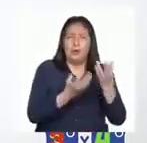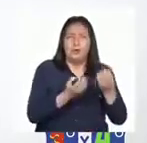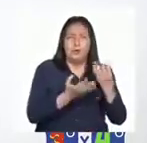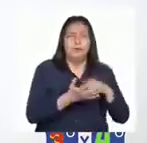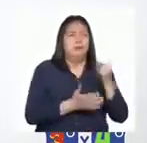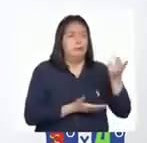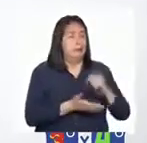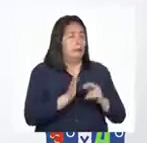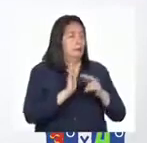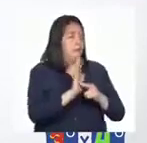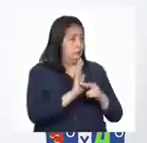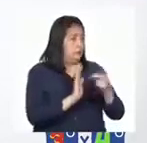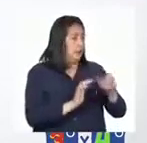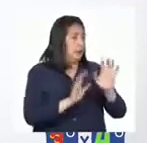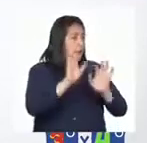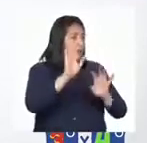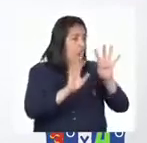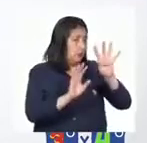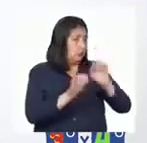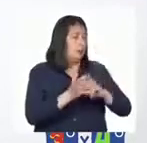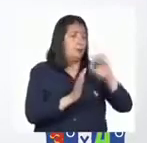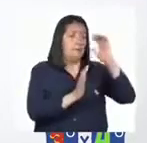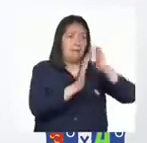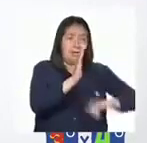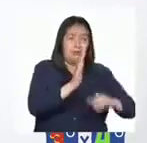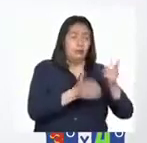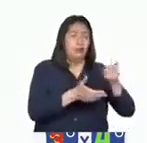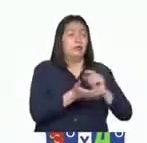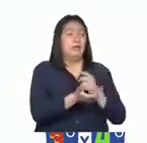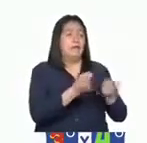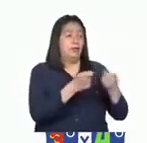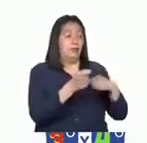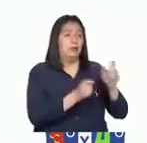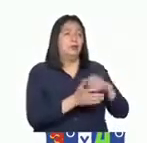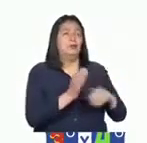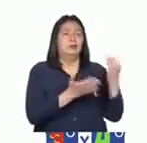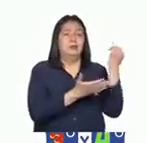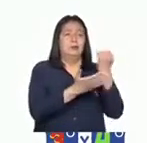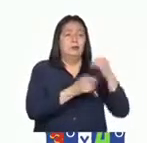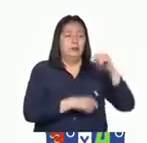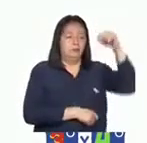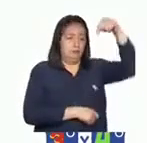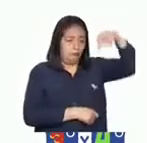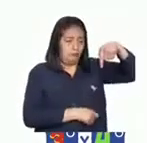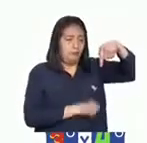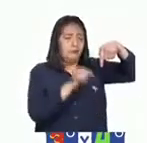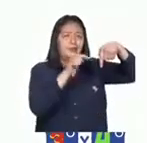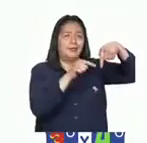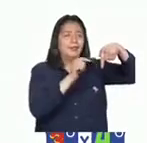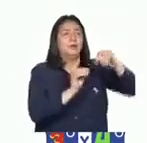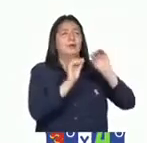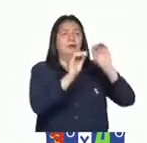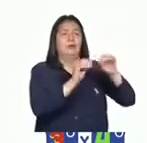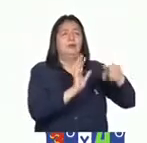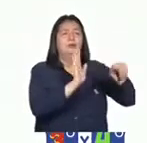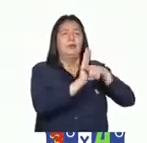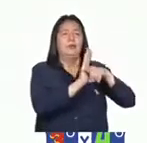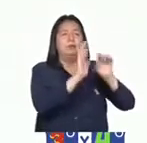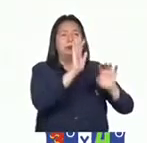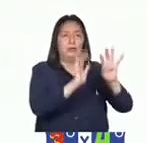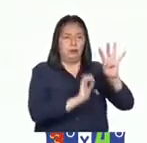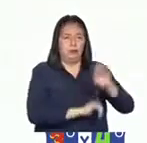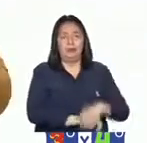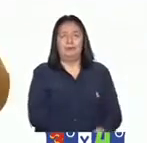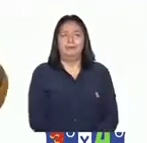para representar las 14 chalinas menos que vendió Quilla, dibujaron una flecha y sobre ella escribieron